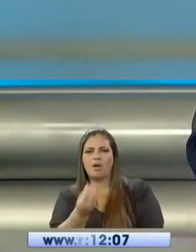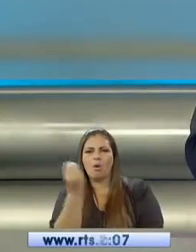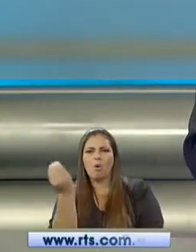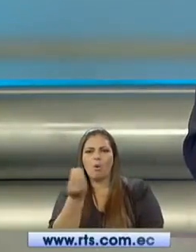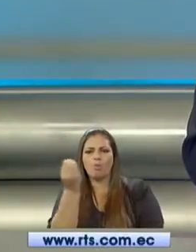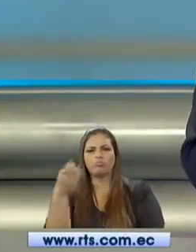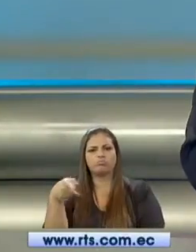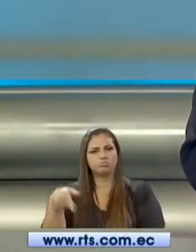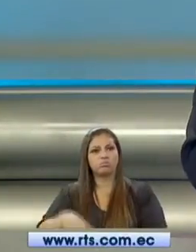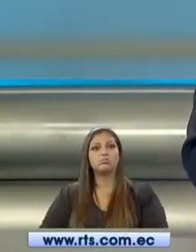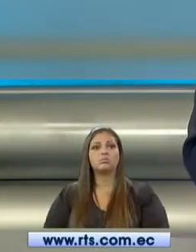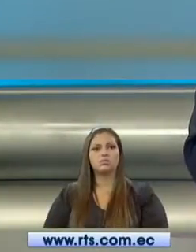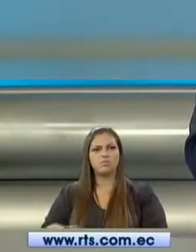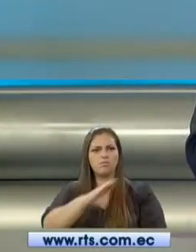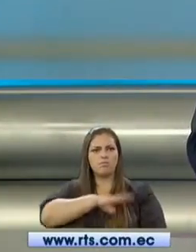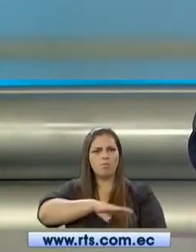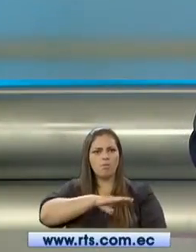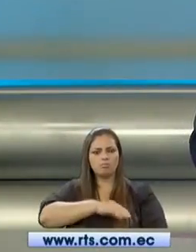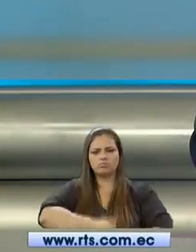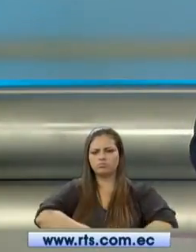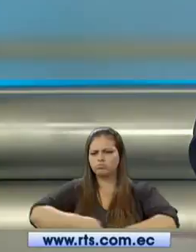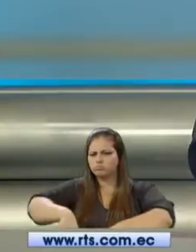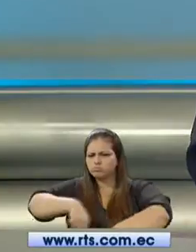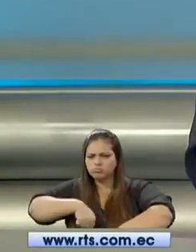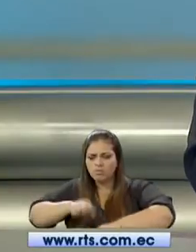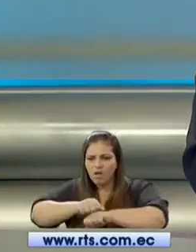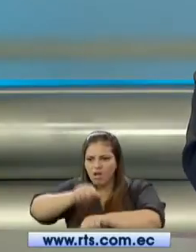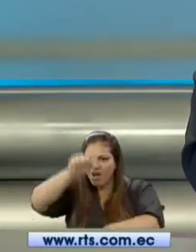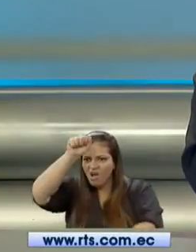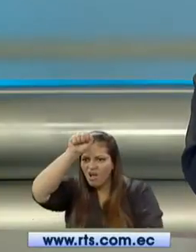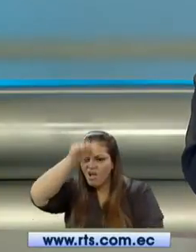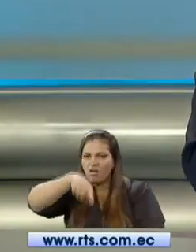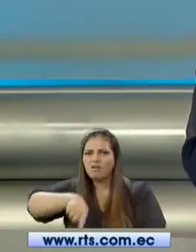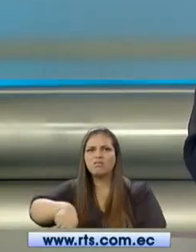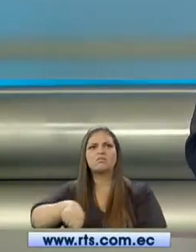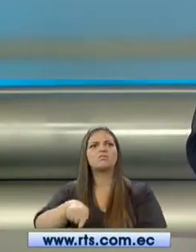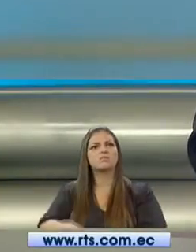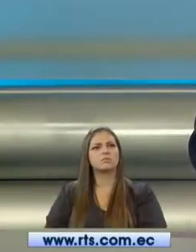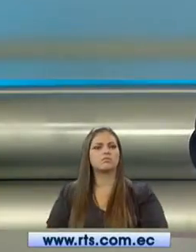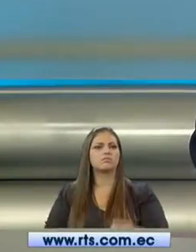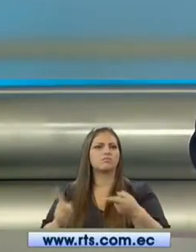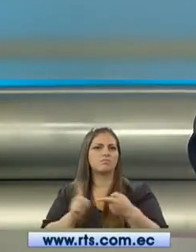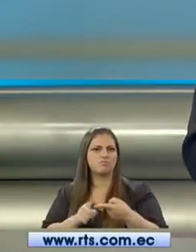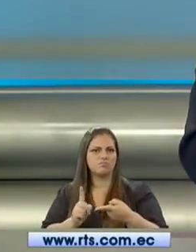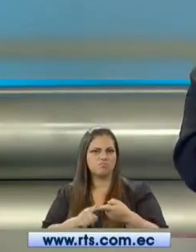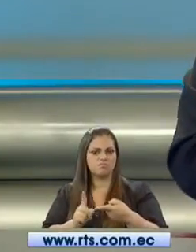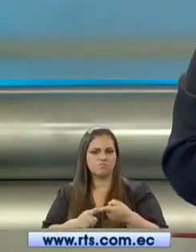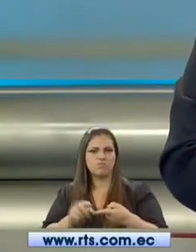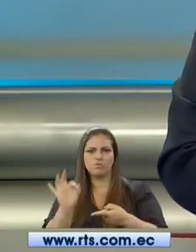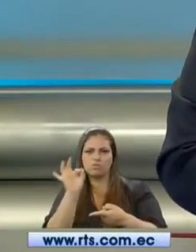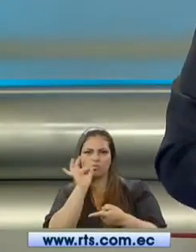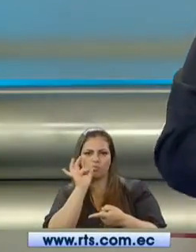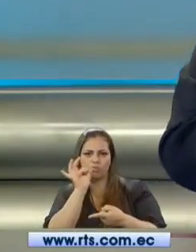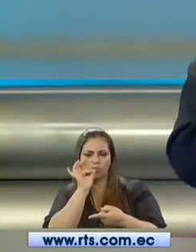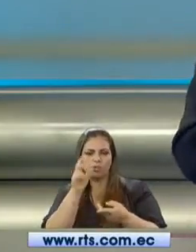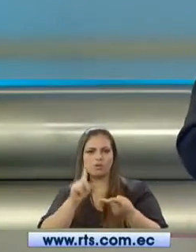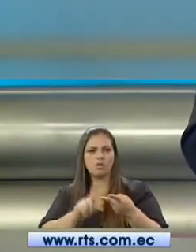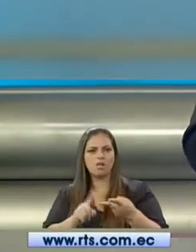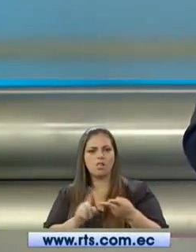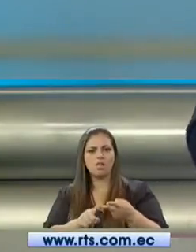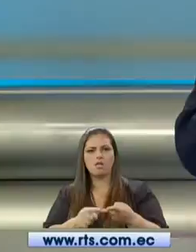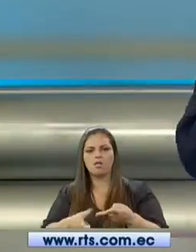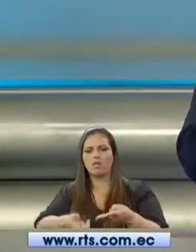bien, entre las evidencias encontradas por la policía están pipas, cigarrillos,